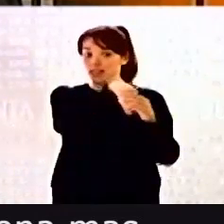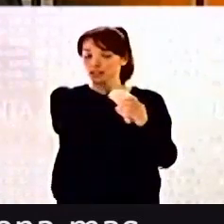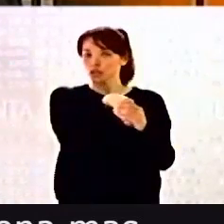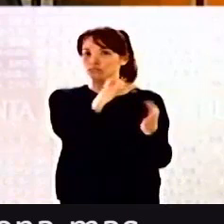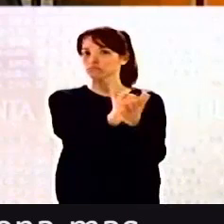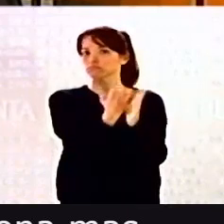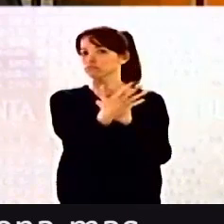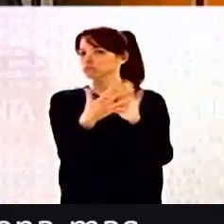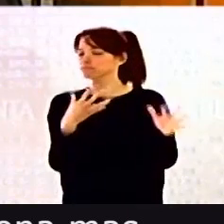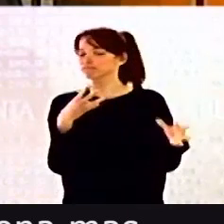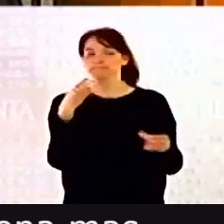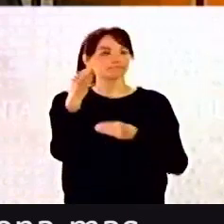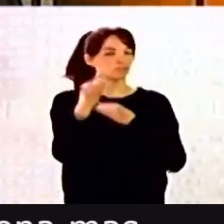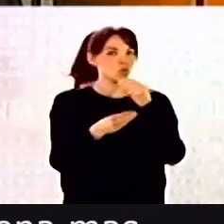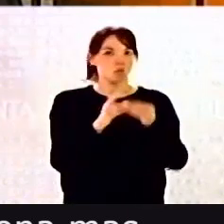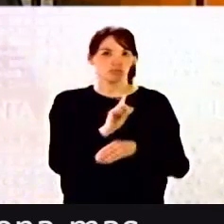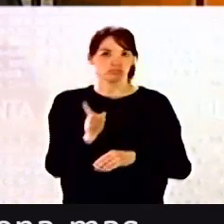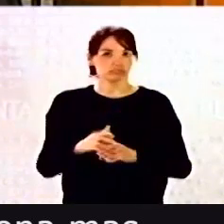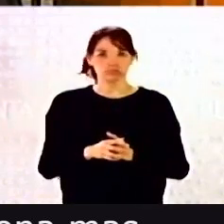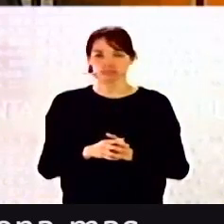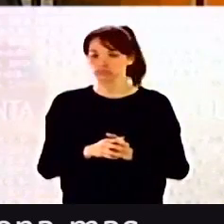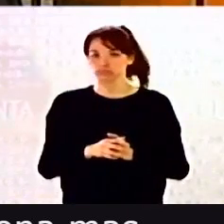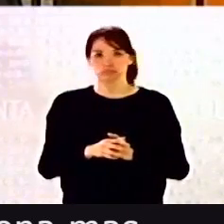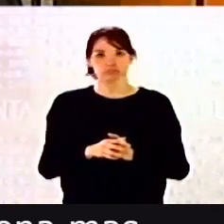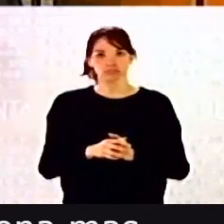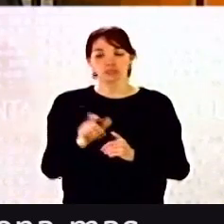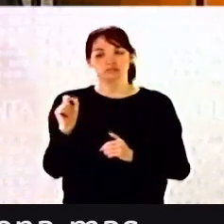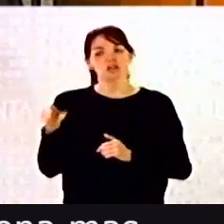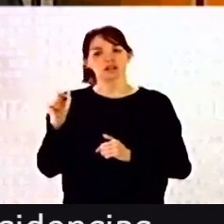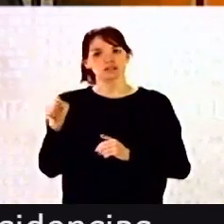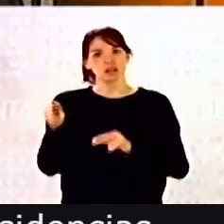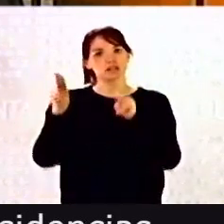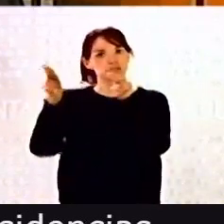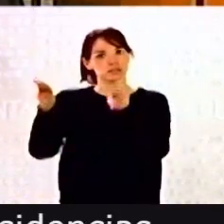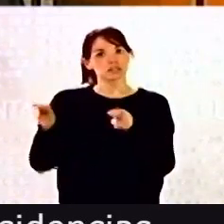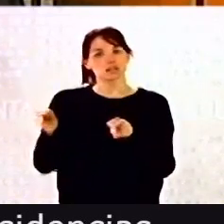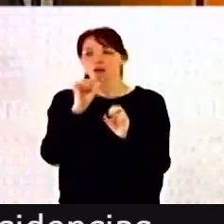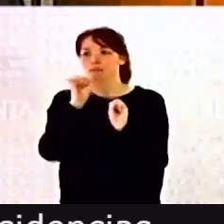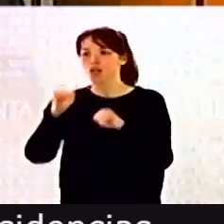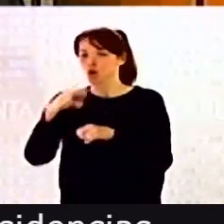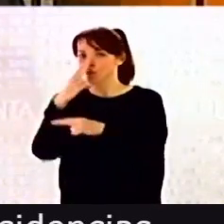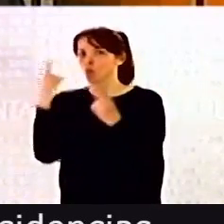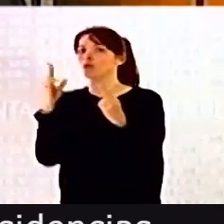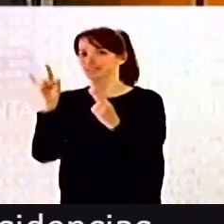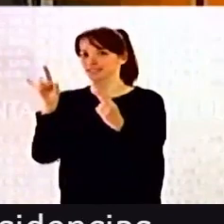menos no se están haciendo con tanta asiduidad como en residencias de mayores públicas.